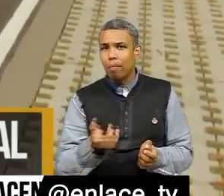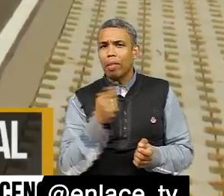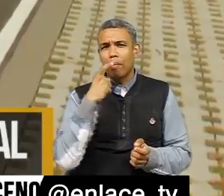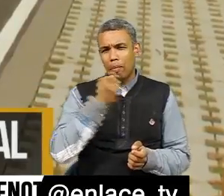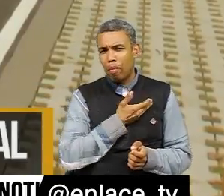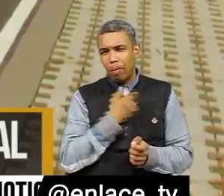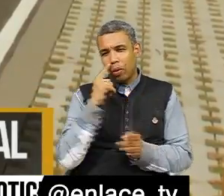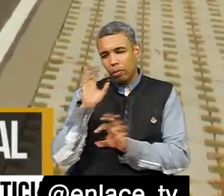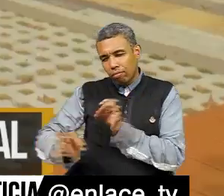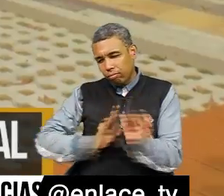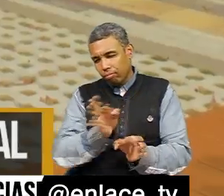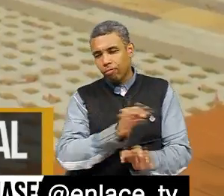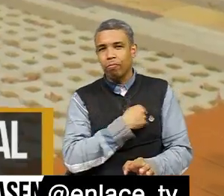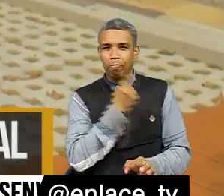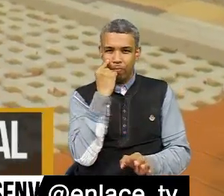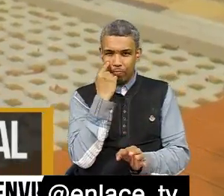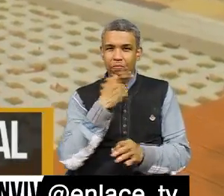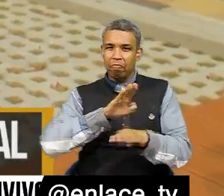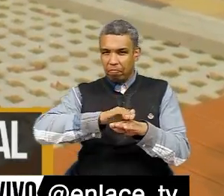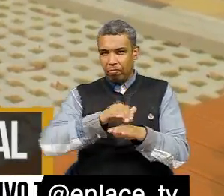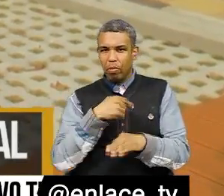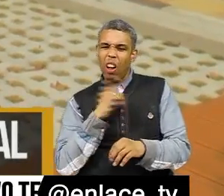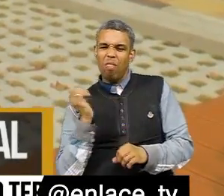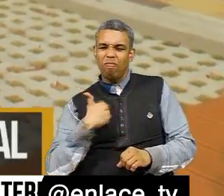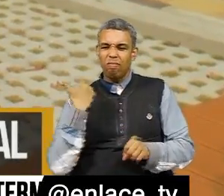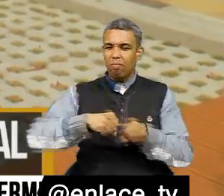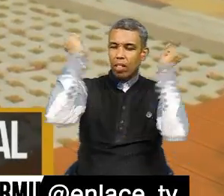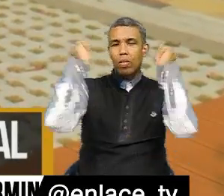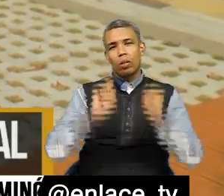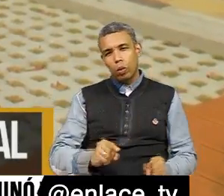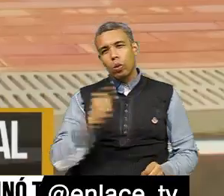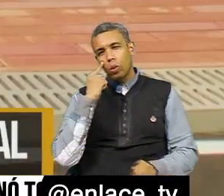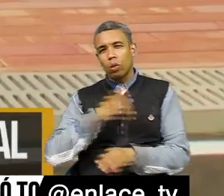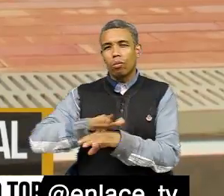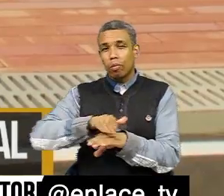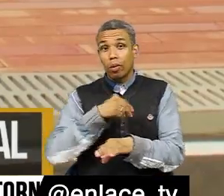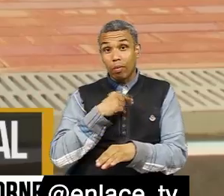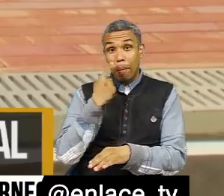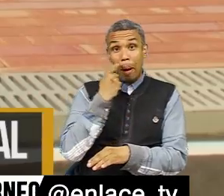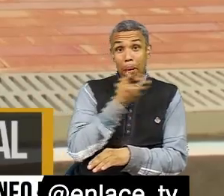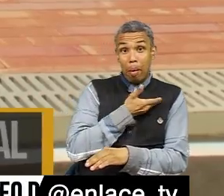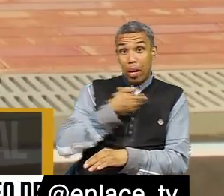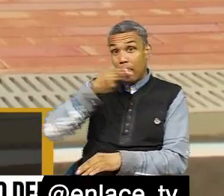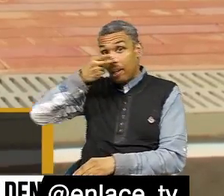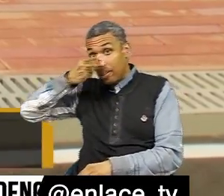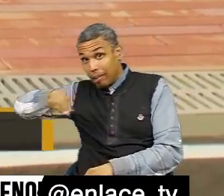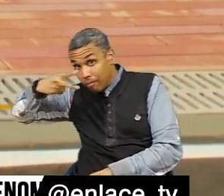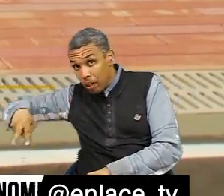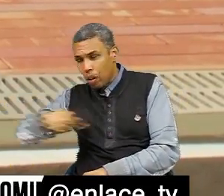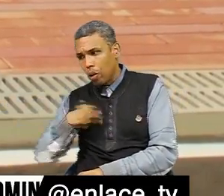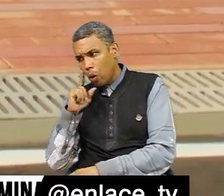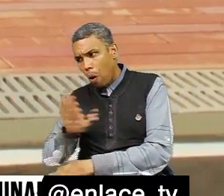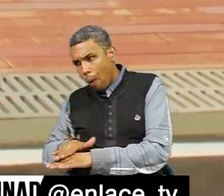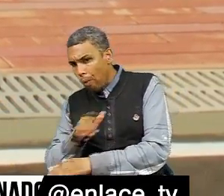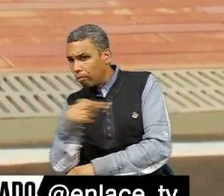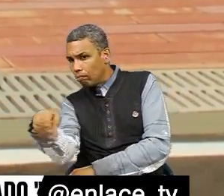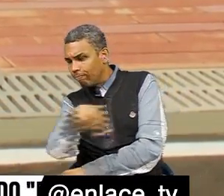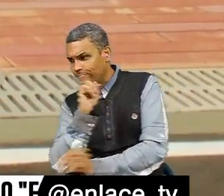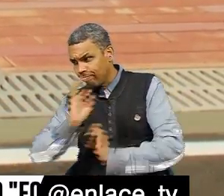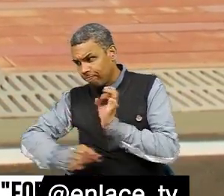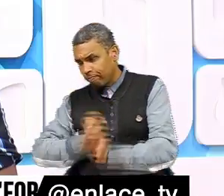uno de los juegos y elementos instalados en el lugar y asimismo incentiven a sus hijos la cultura de conservar los bienes públicos.